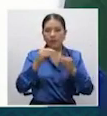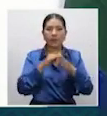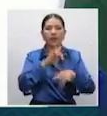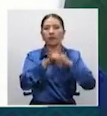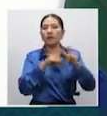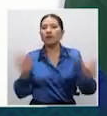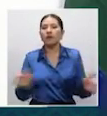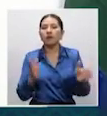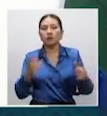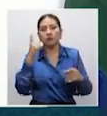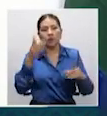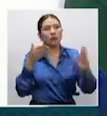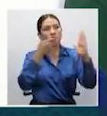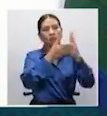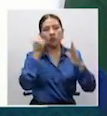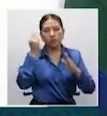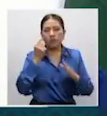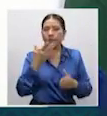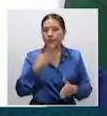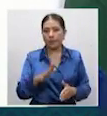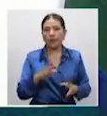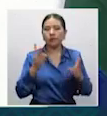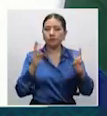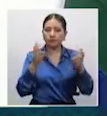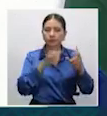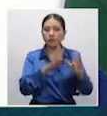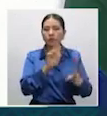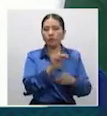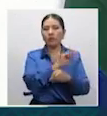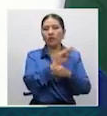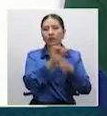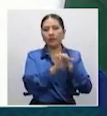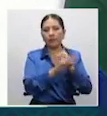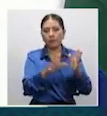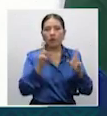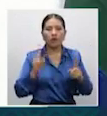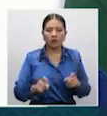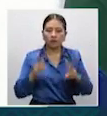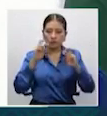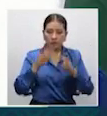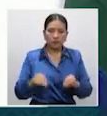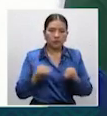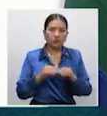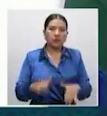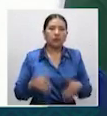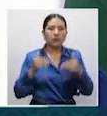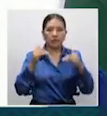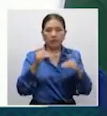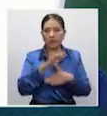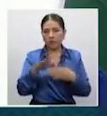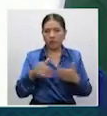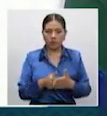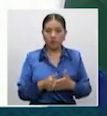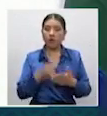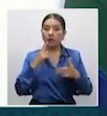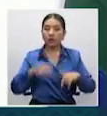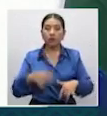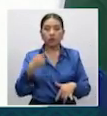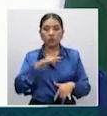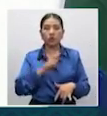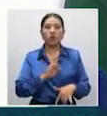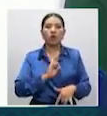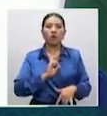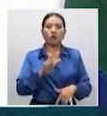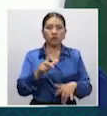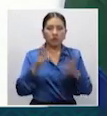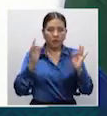que el Ministerio Público debería abrir un proceso de oficio y lógicamente el Ministerio de Gobierno investigar. Aquí el rol fundamental y que no se